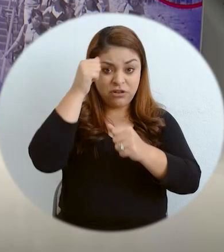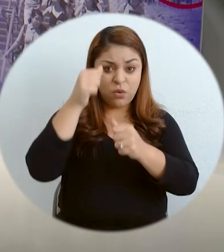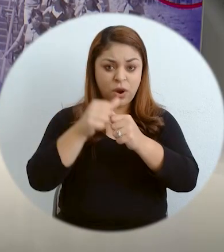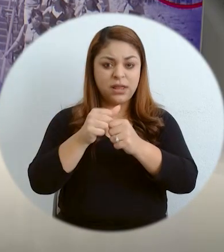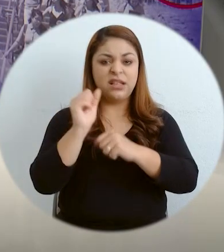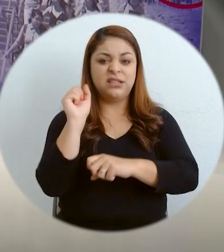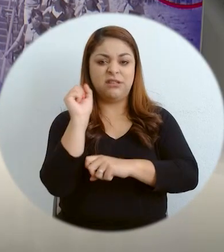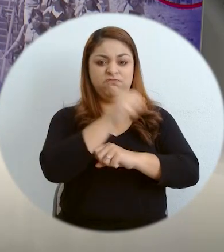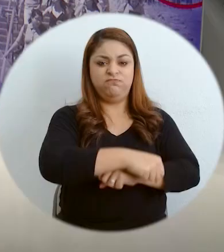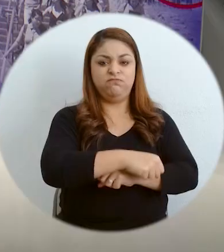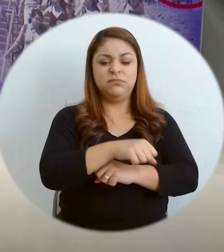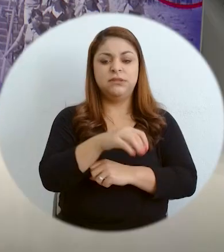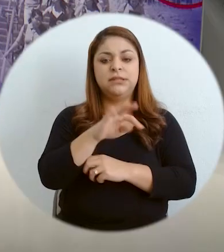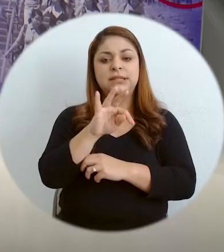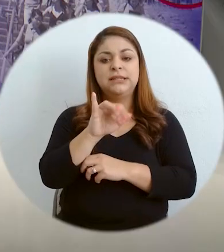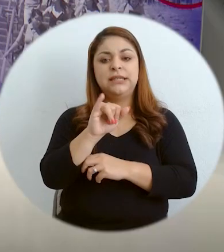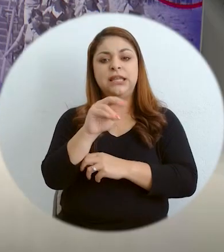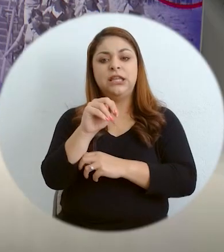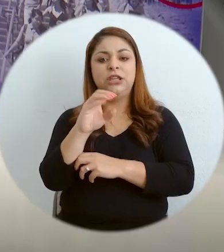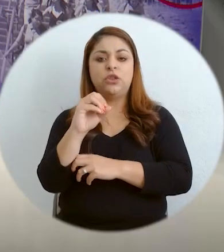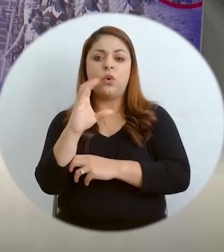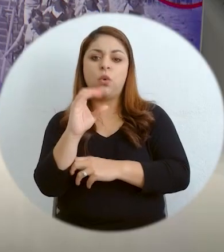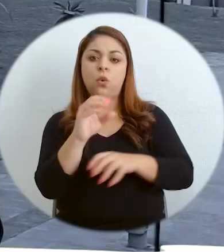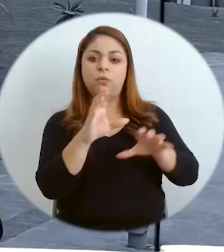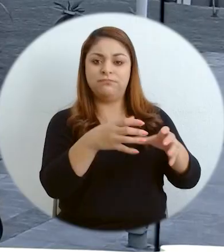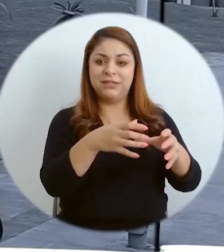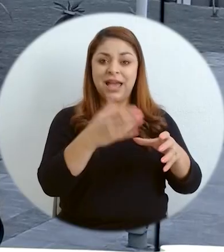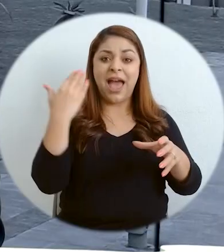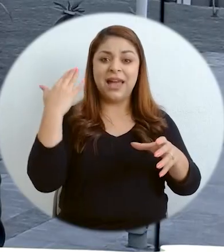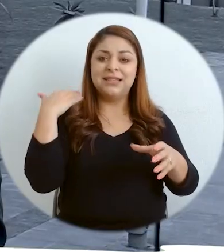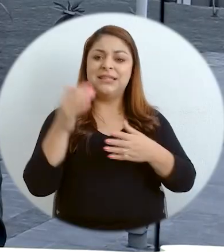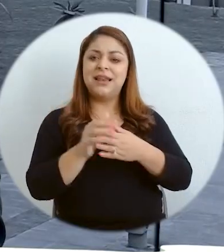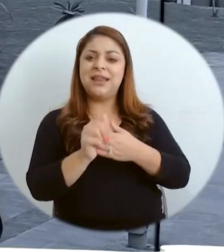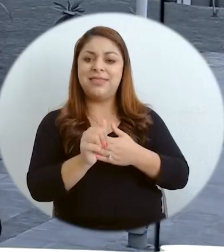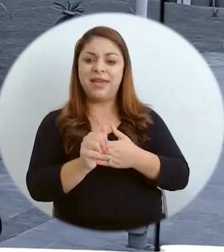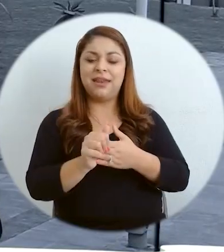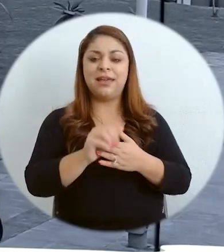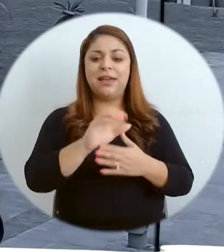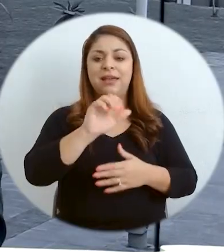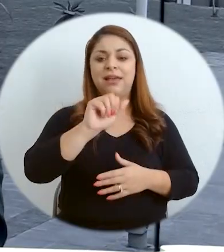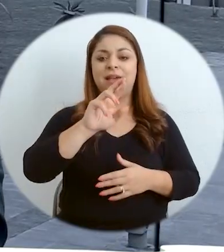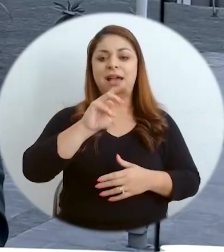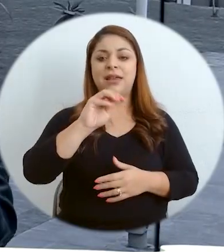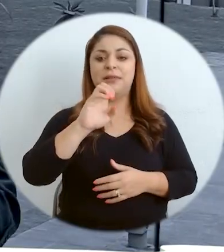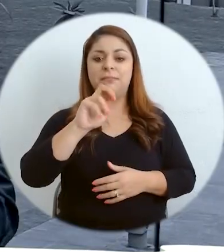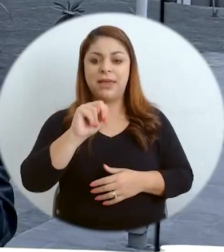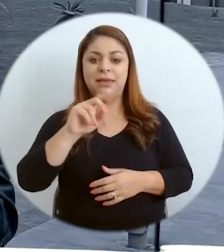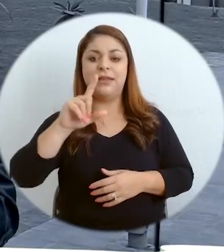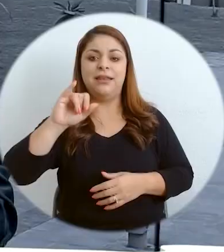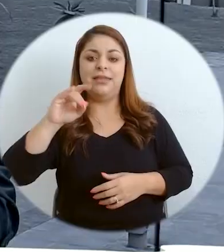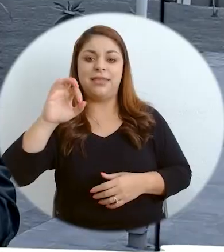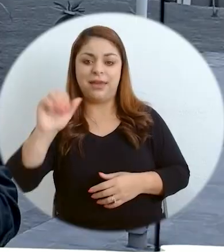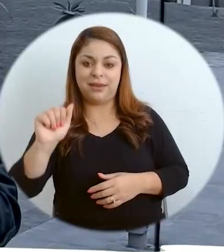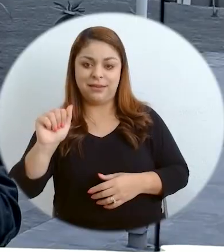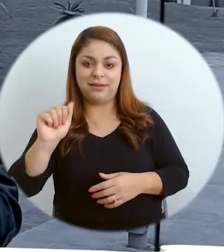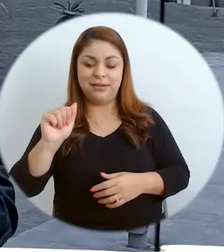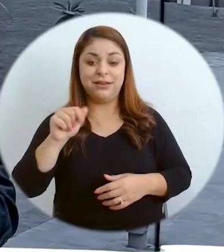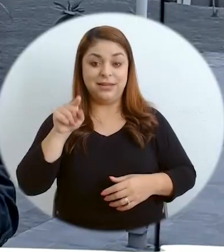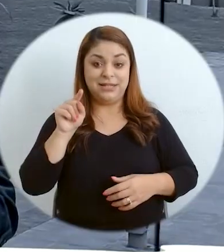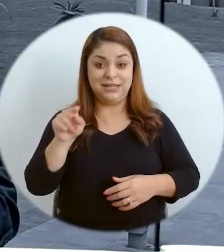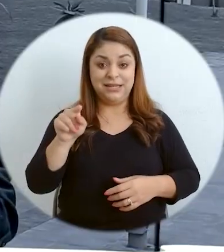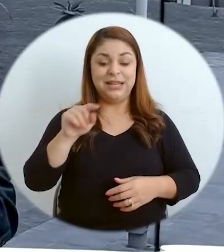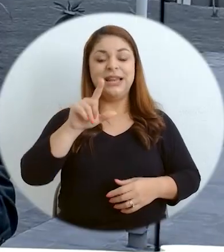Tinoco, que en gran parte fue liderado por Carmen Lira y por el magisterio. Después de eso fue donde